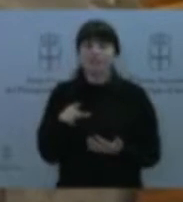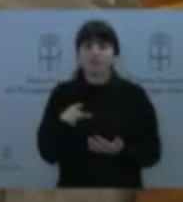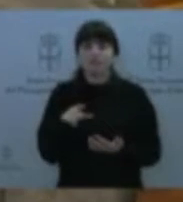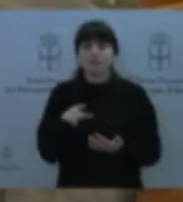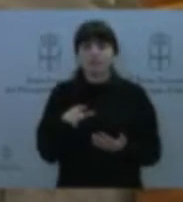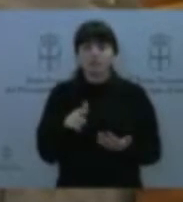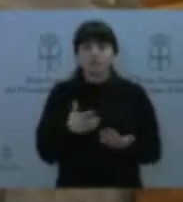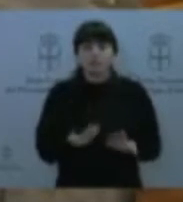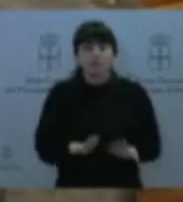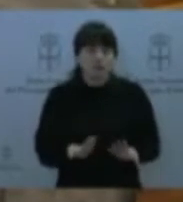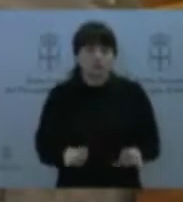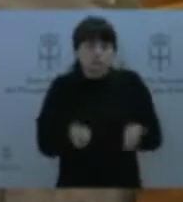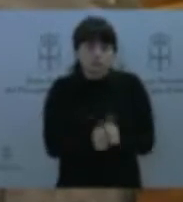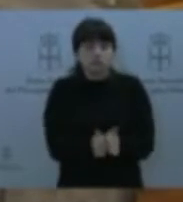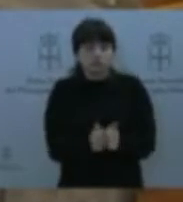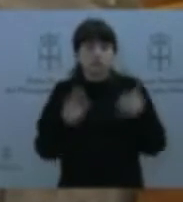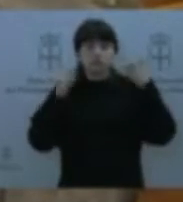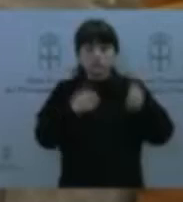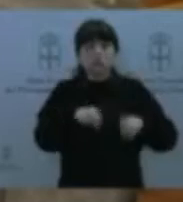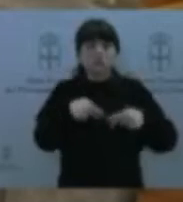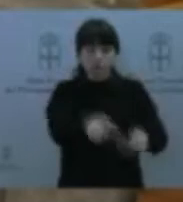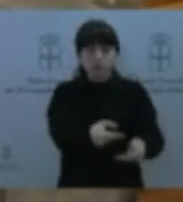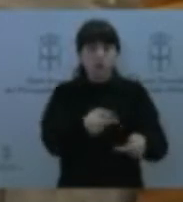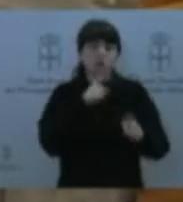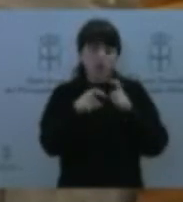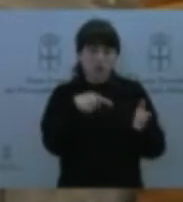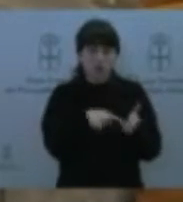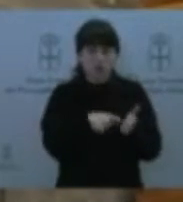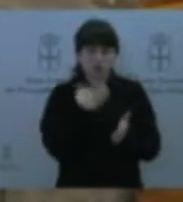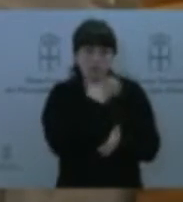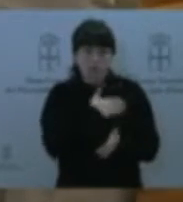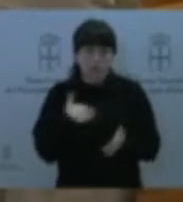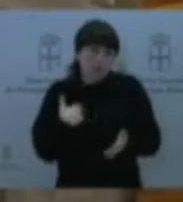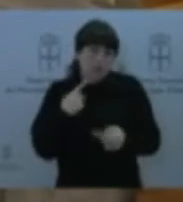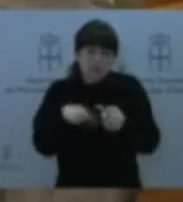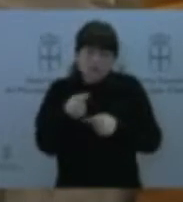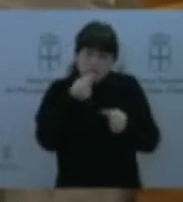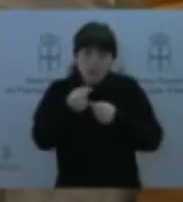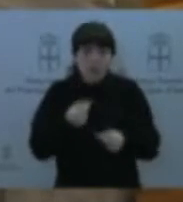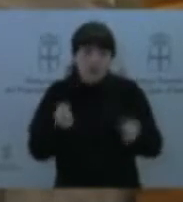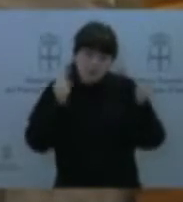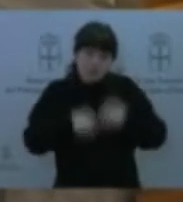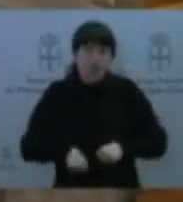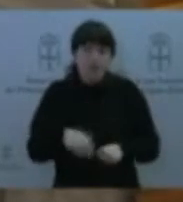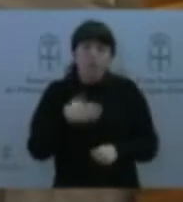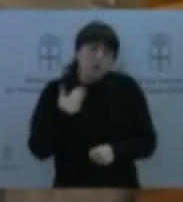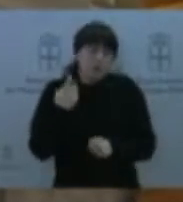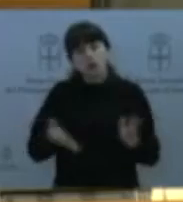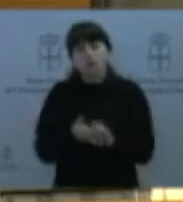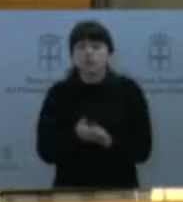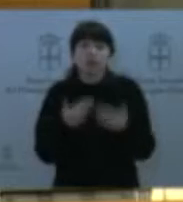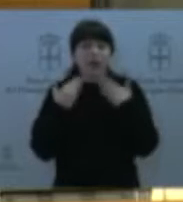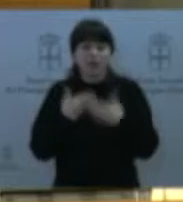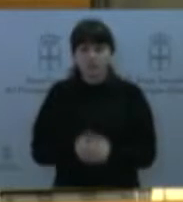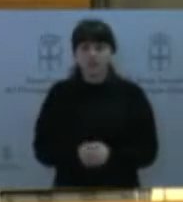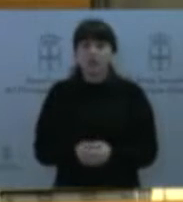esas alegaciones, que si quiere luego entrar en el detalle de ellas, le puedo quizás dar más explicación. Gracias.